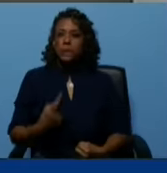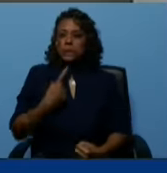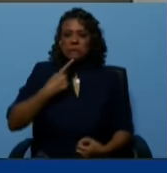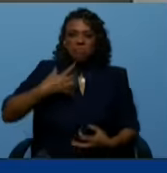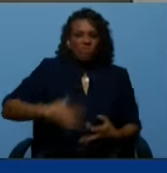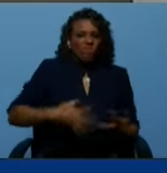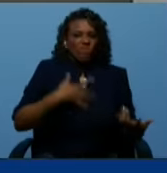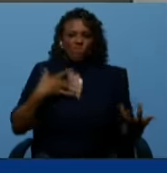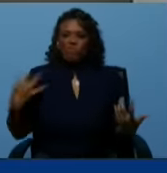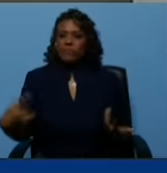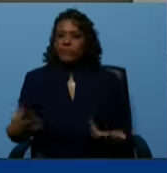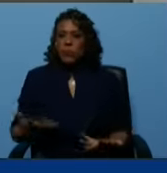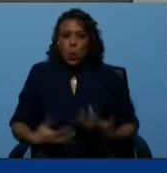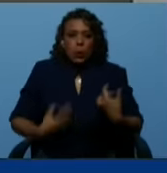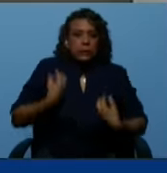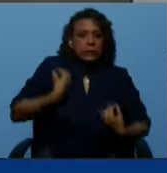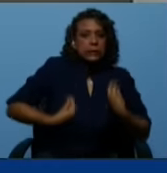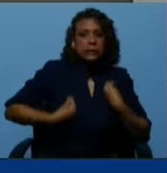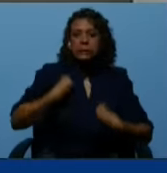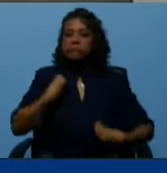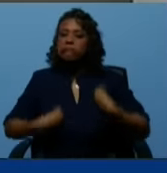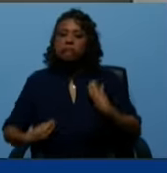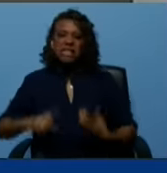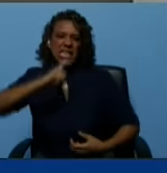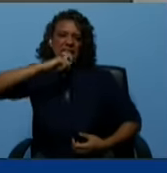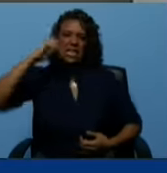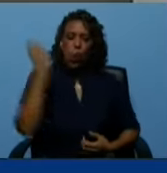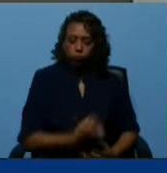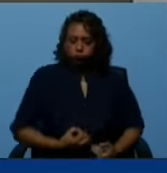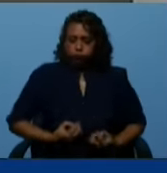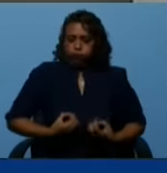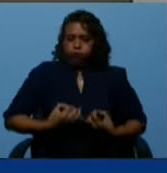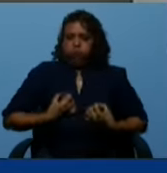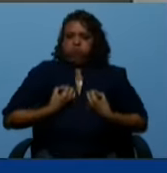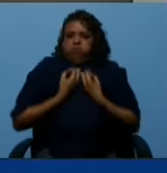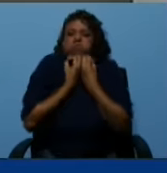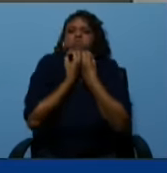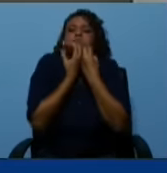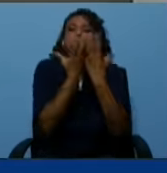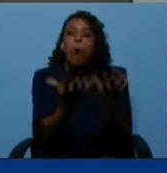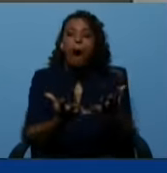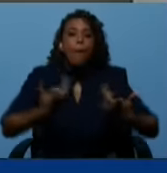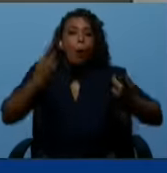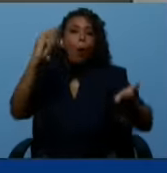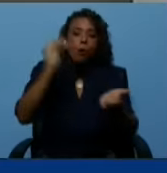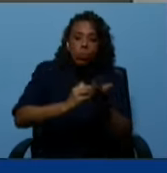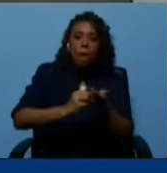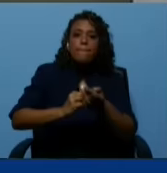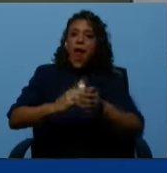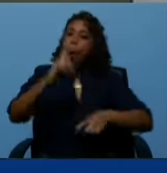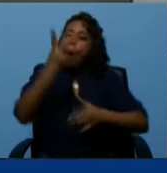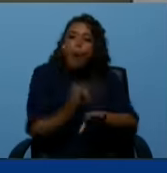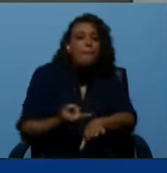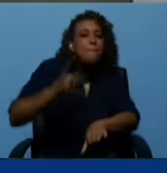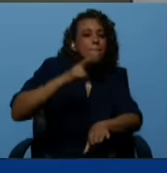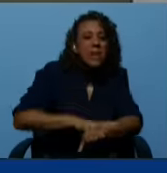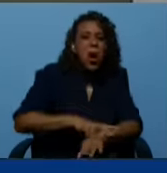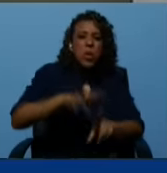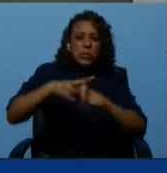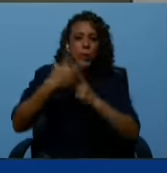los gritos, la desesperación, el odio se va a exacerbar y van a intentar lo peor.